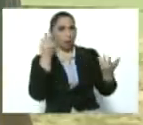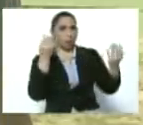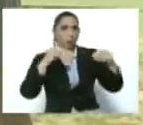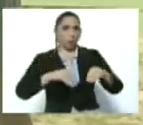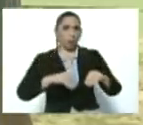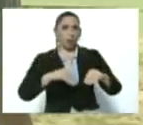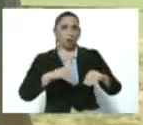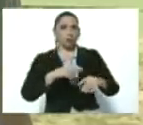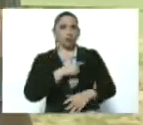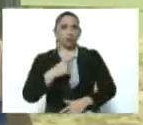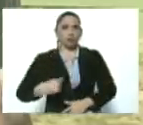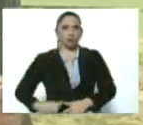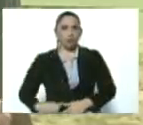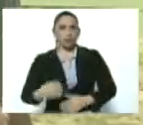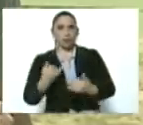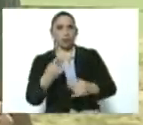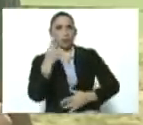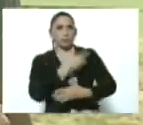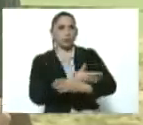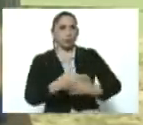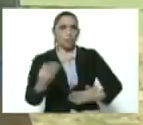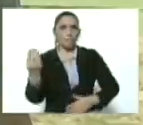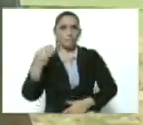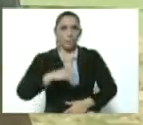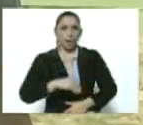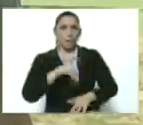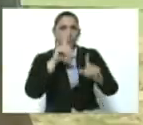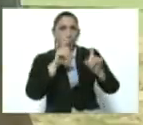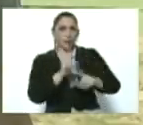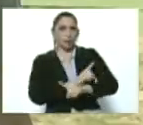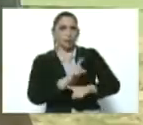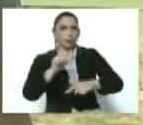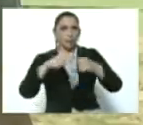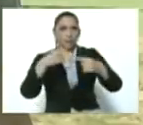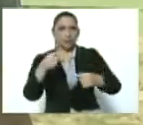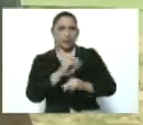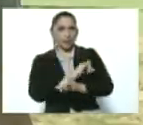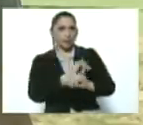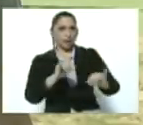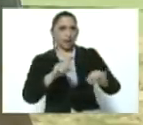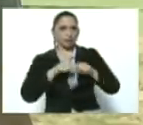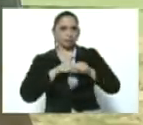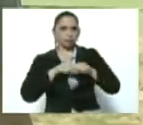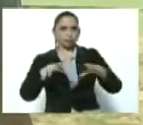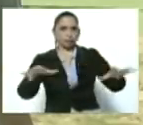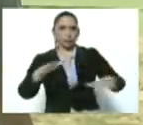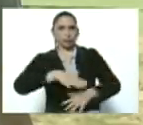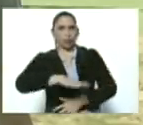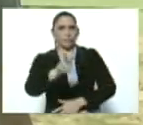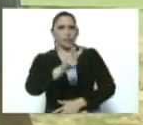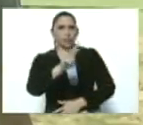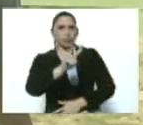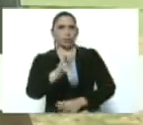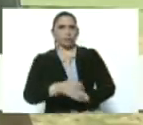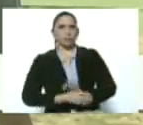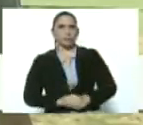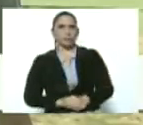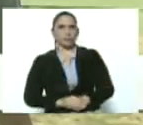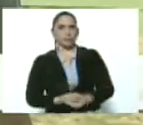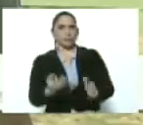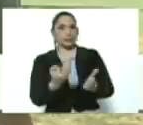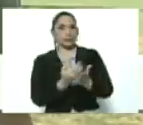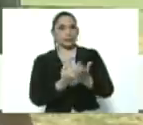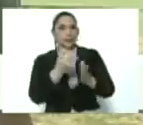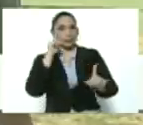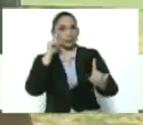república popular china nos llegó un millón más de pruebas rápidas y el día de mañana ya estamos desplegados por todo el territorio nacional siempre con